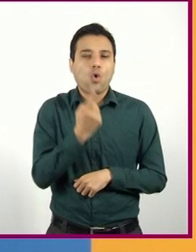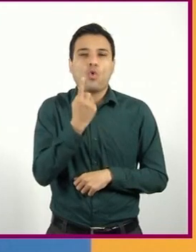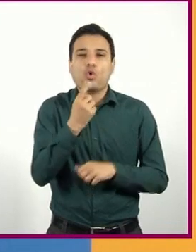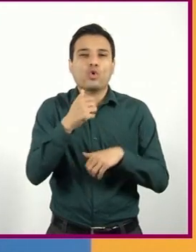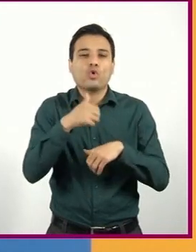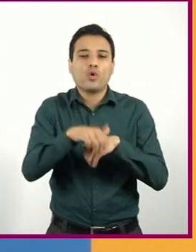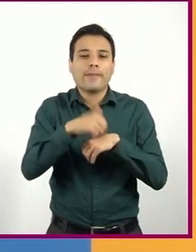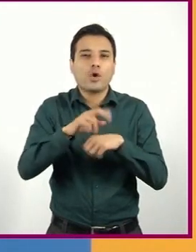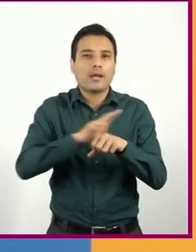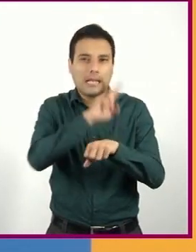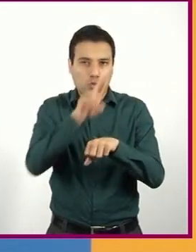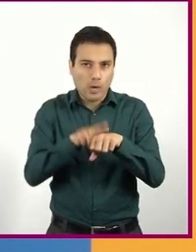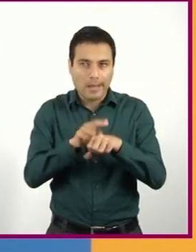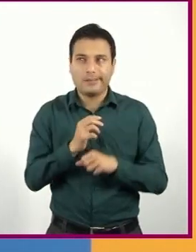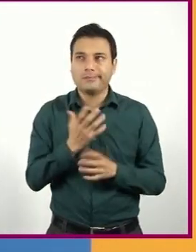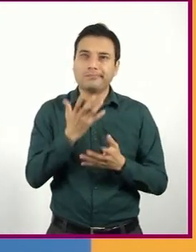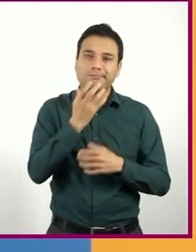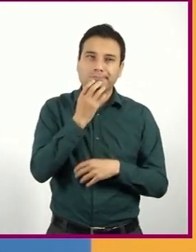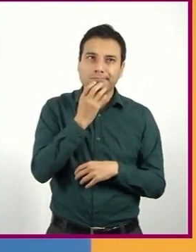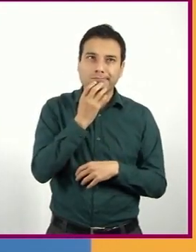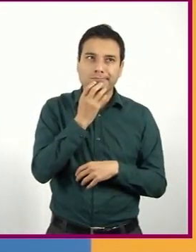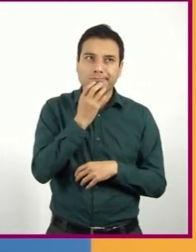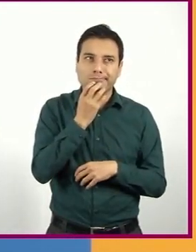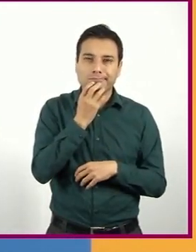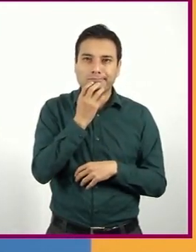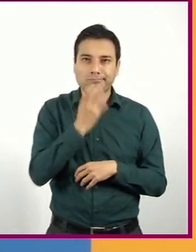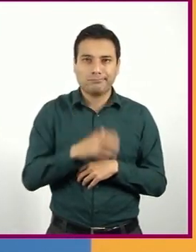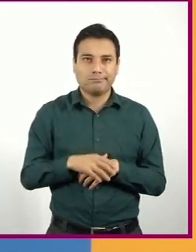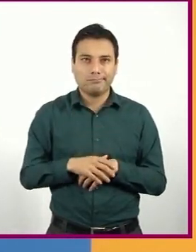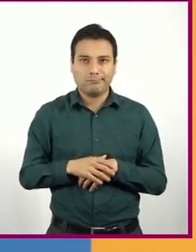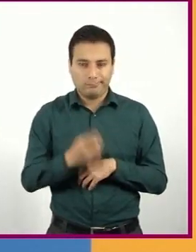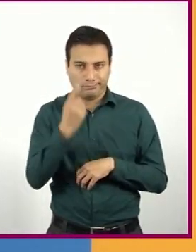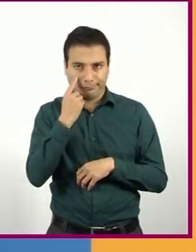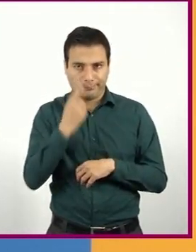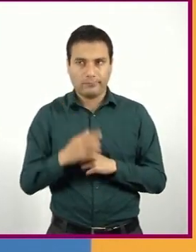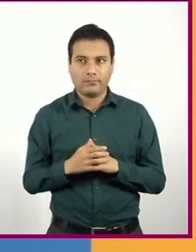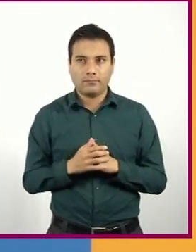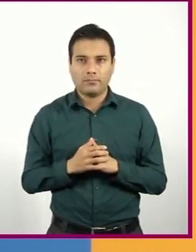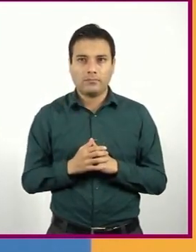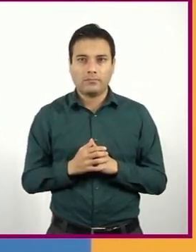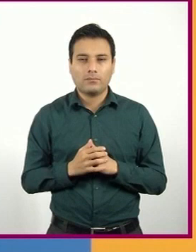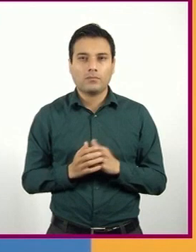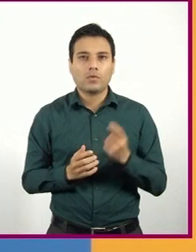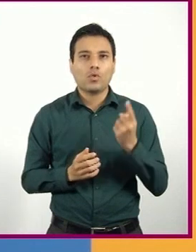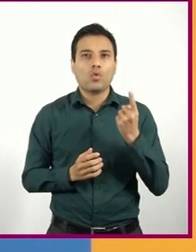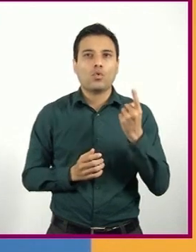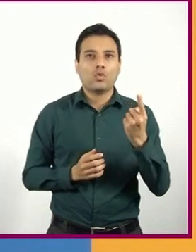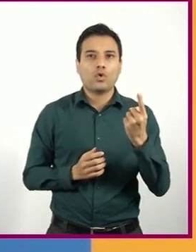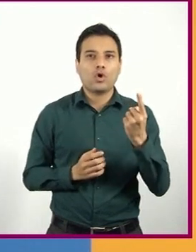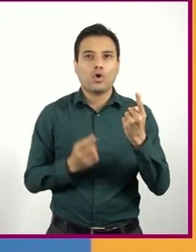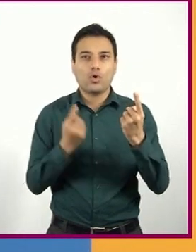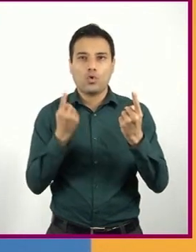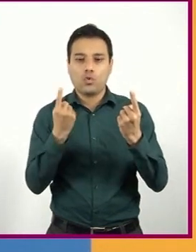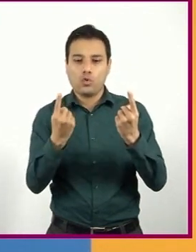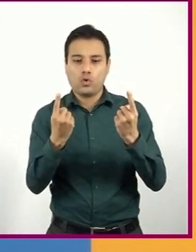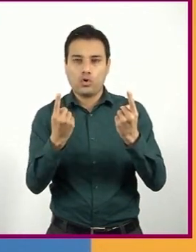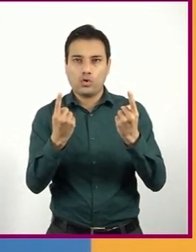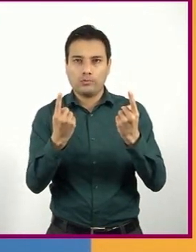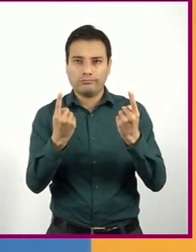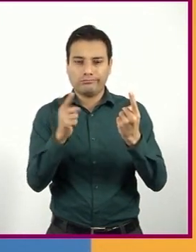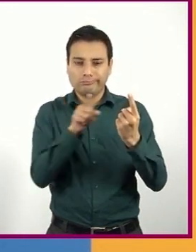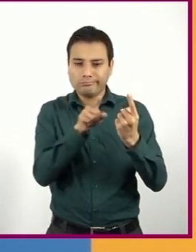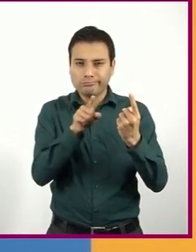natural que se encuentre entre los dos primeros números de la serie? Ustedes, alumnos y alumnas, escriban